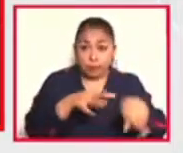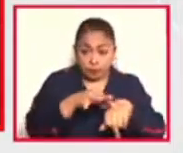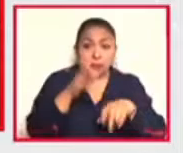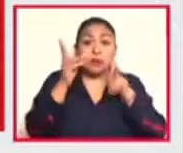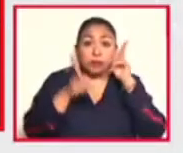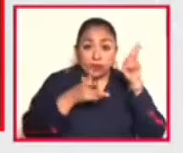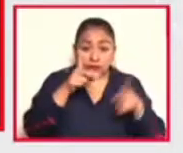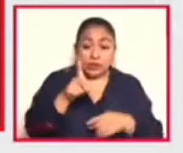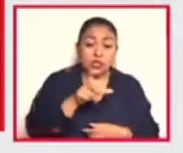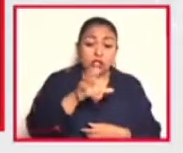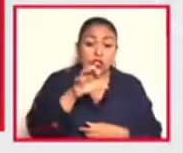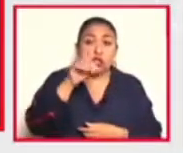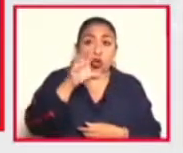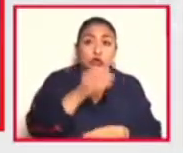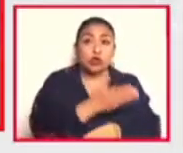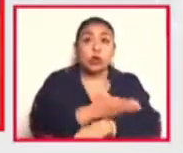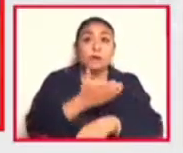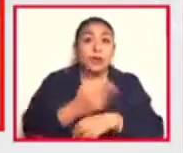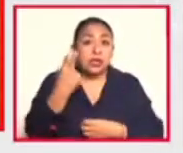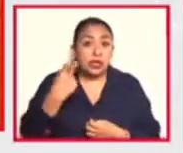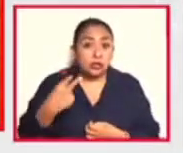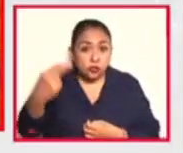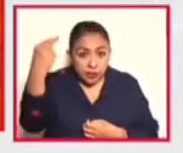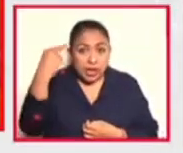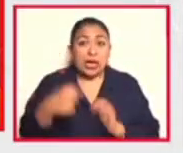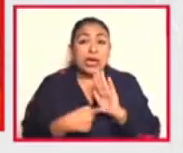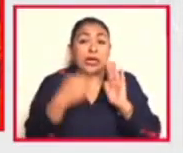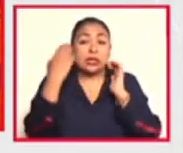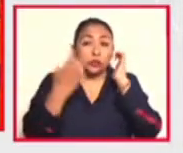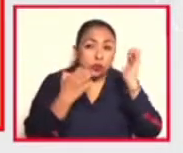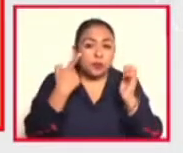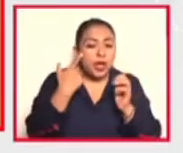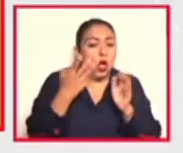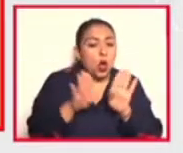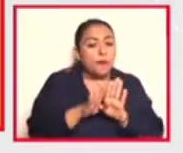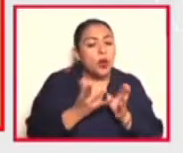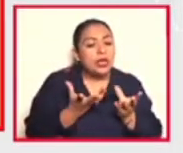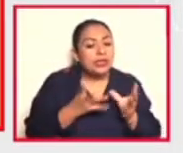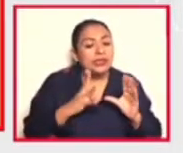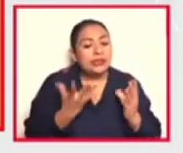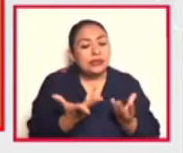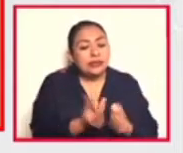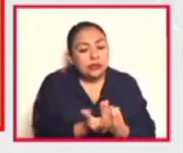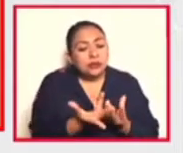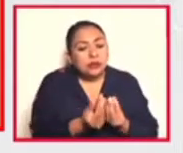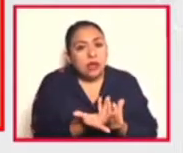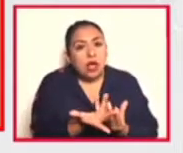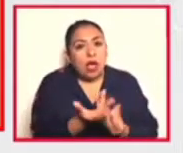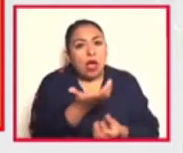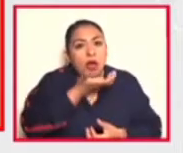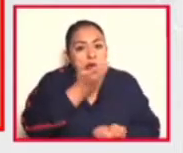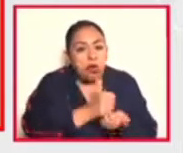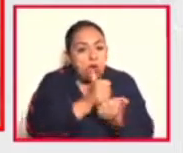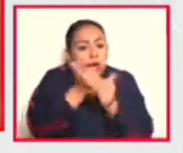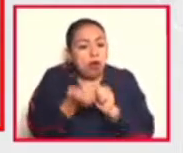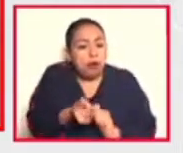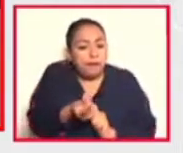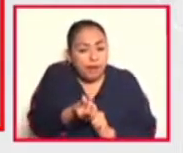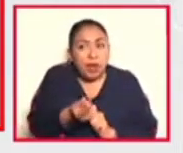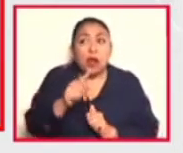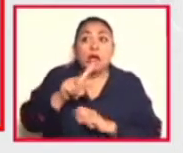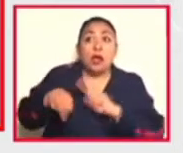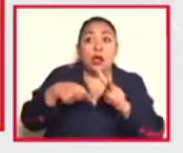Xolos, compañeros de viaje, muestra que aborda la domesticación del perro, su dispersión en América y la presencia de al menos tres